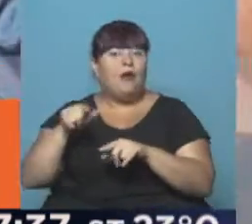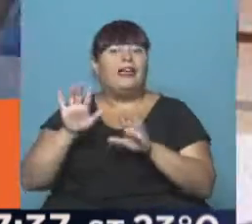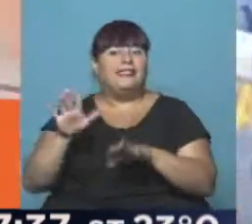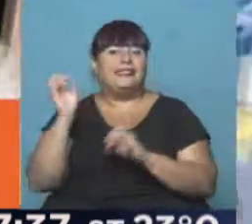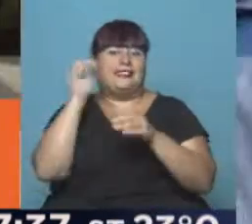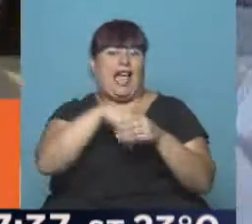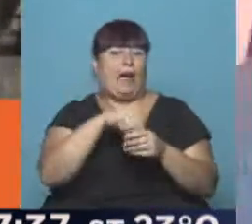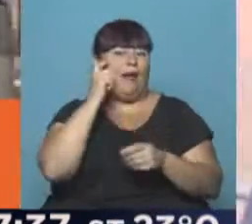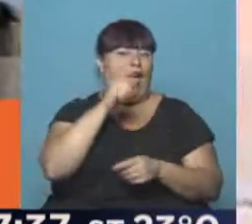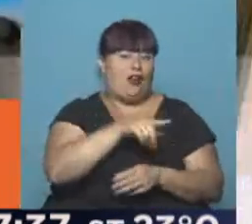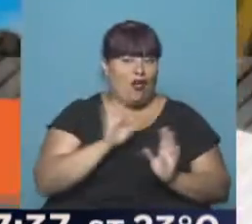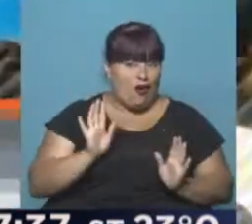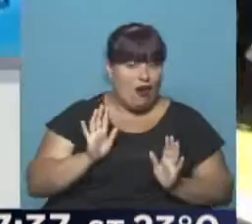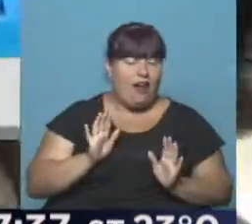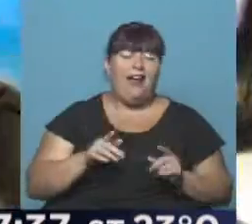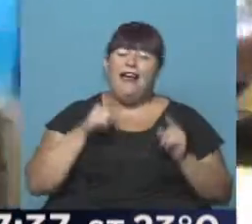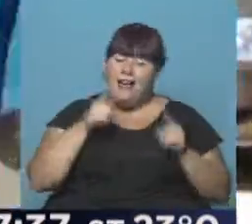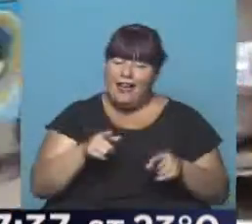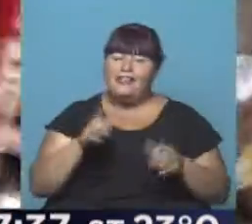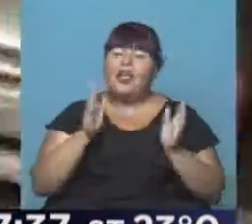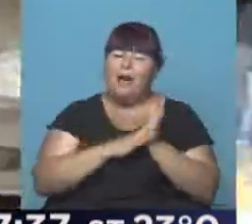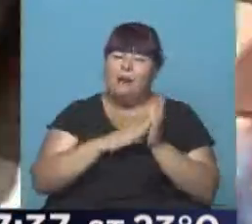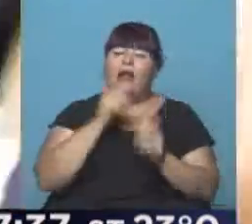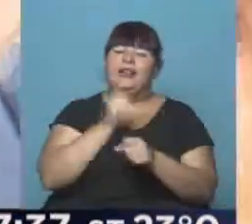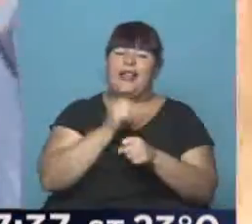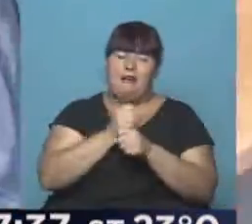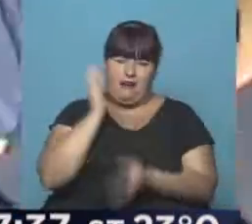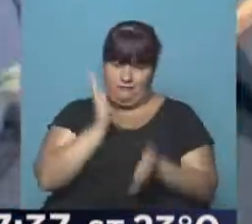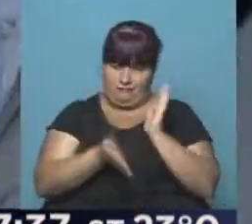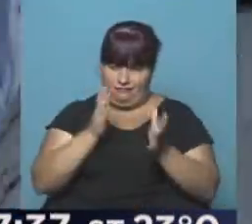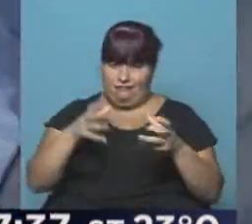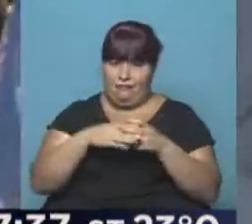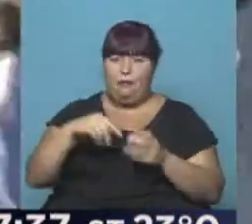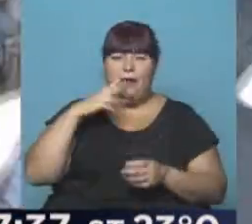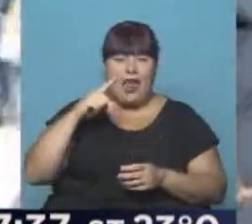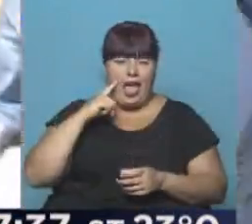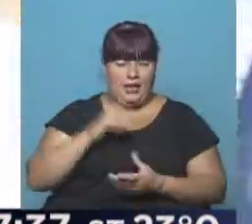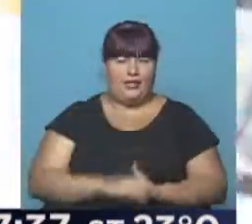él estaba incorporado en La Rioja. Y esto demuestra el accionar represivo de Milani.